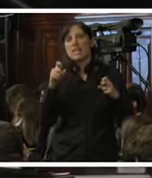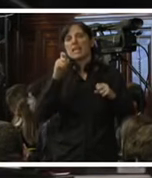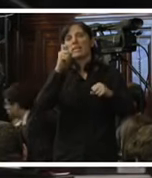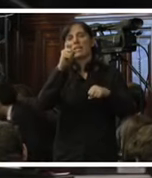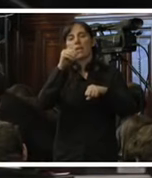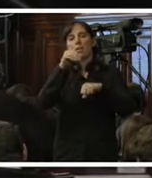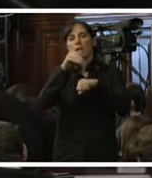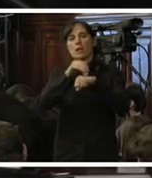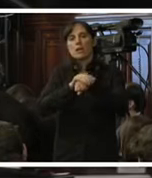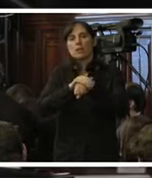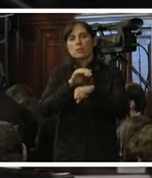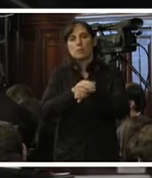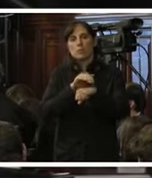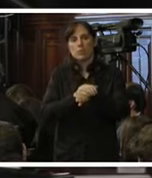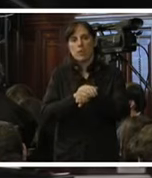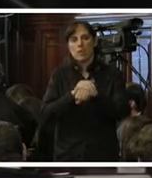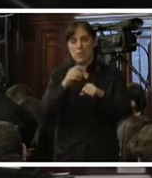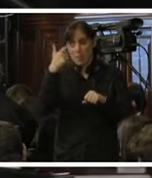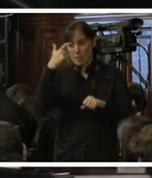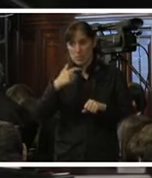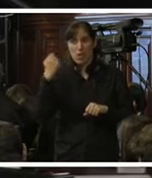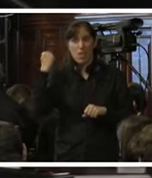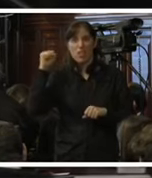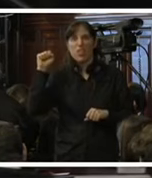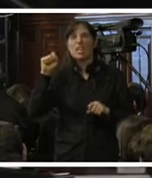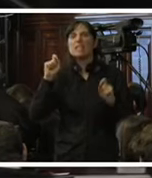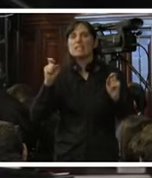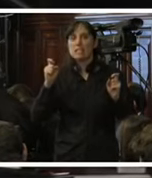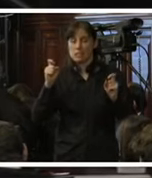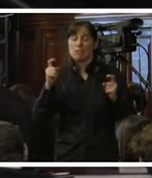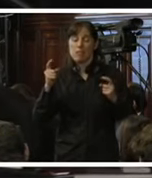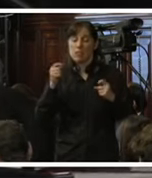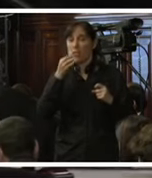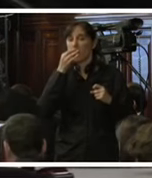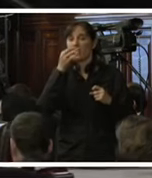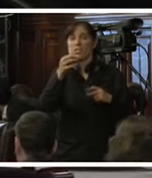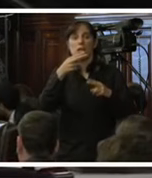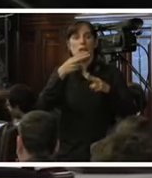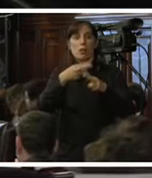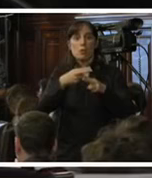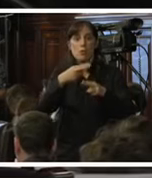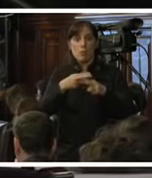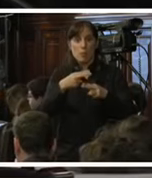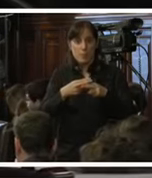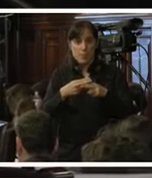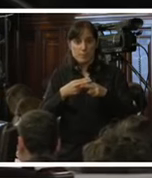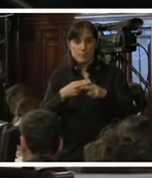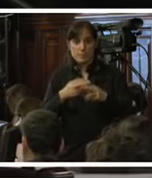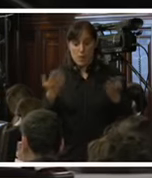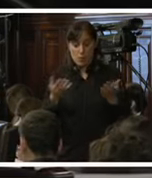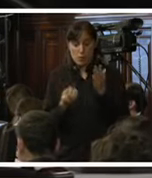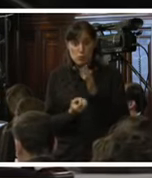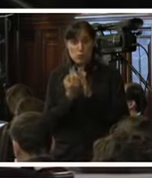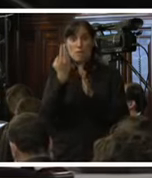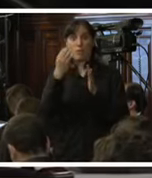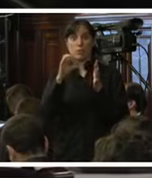responsable del hecho punible. ¿Con este nuevo sistema